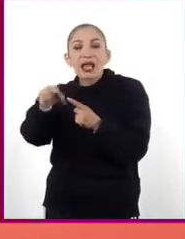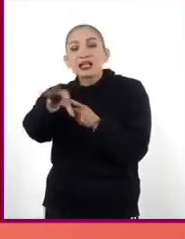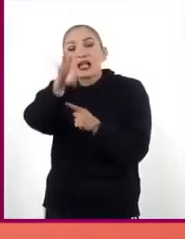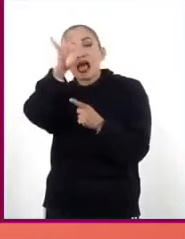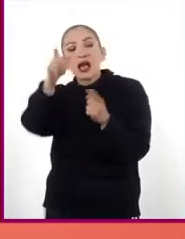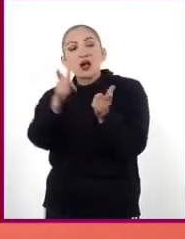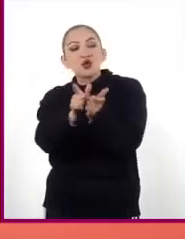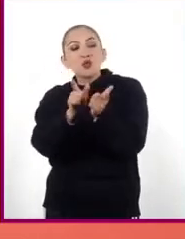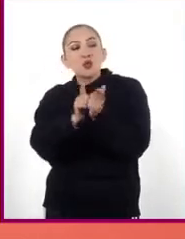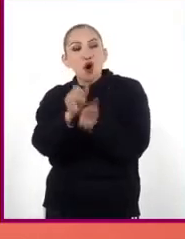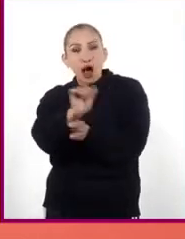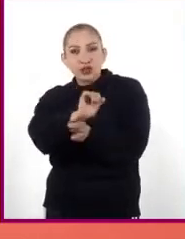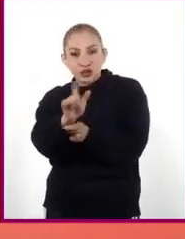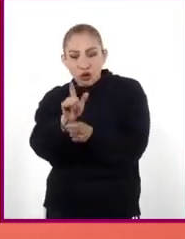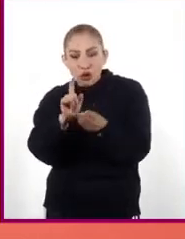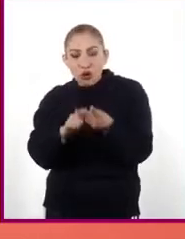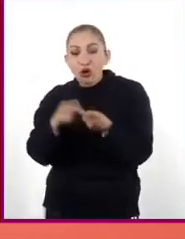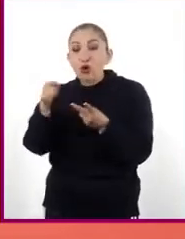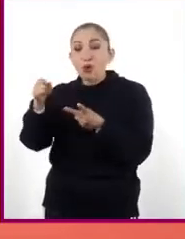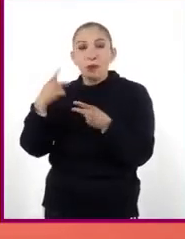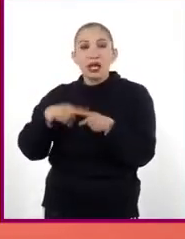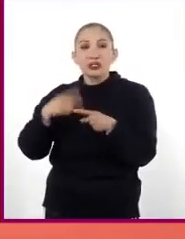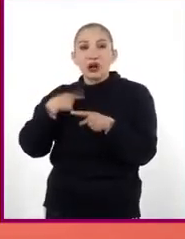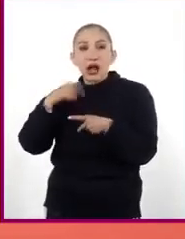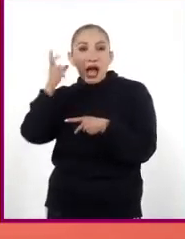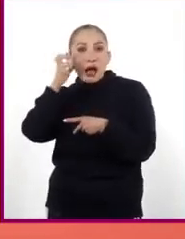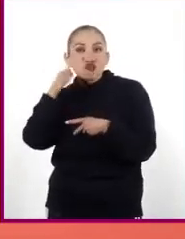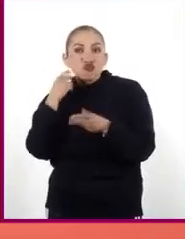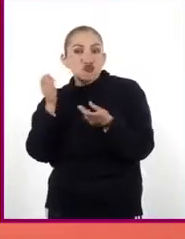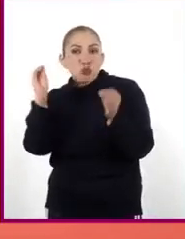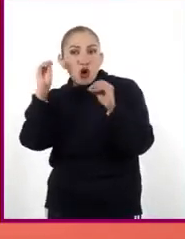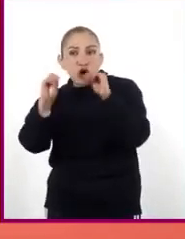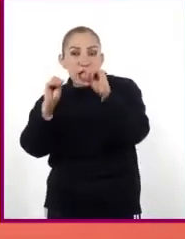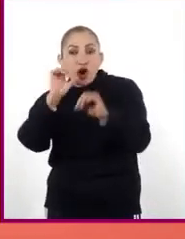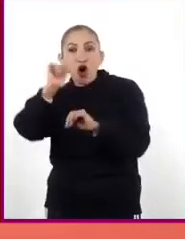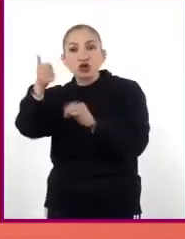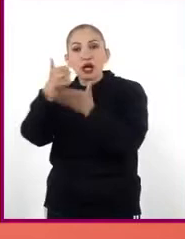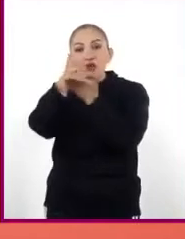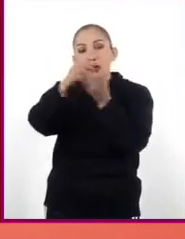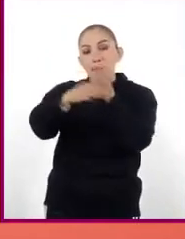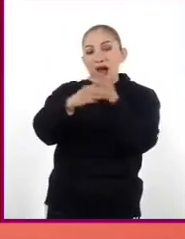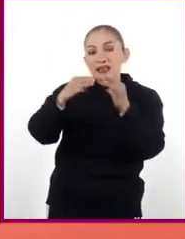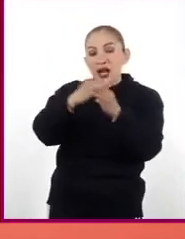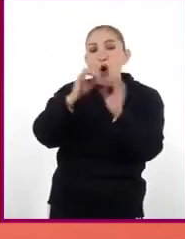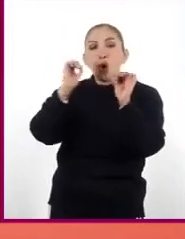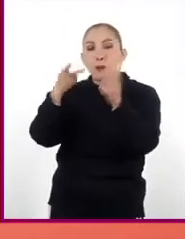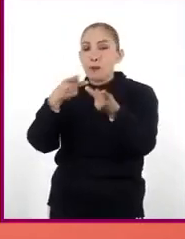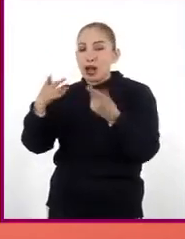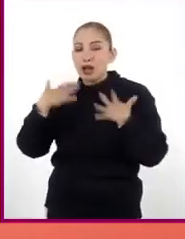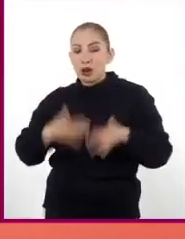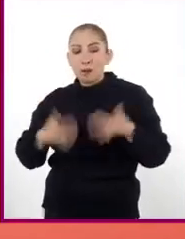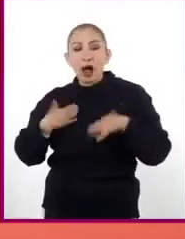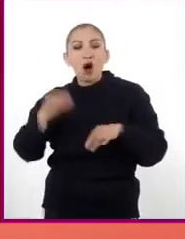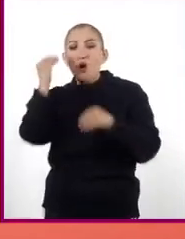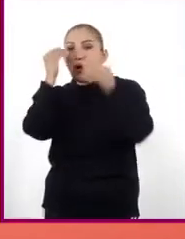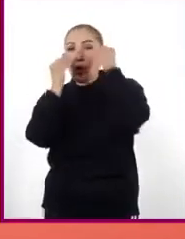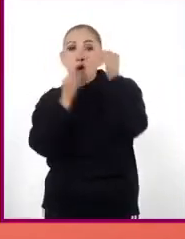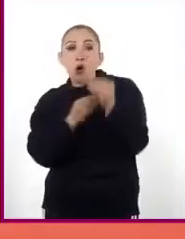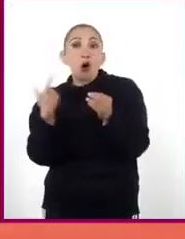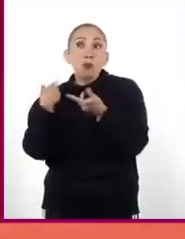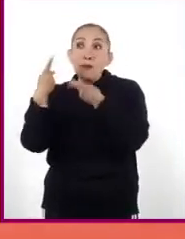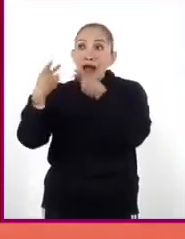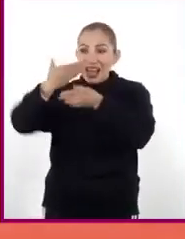un reparto de actores, alguien se encarga del audio, otros son tramoyistas, vestuaristas, maquillistas o